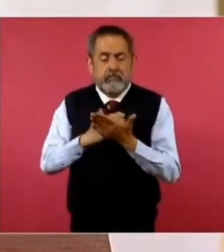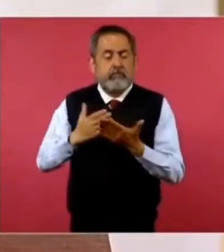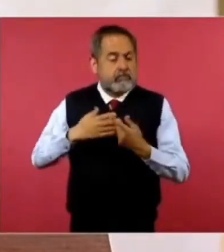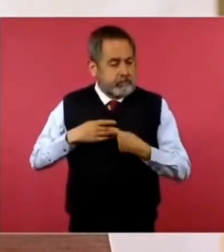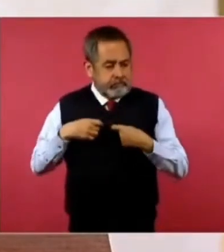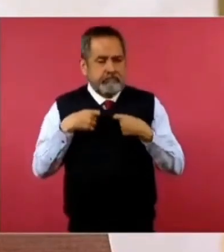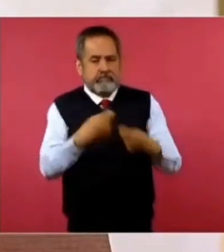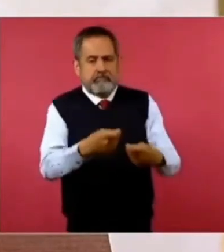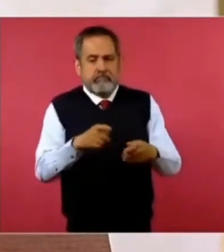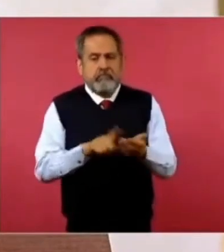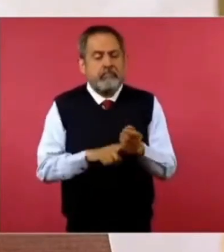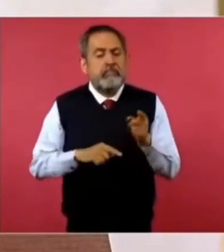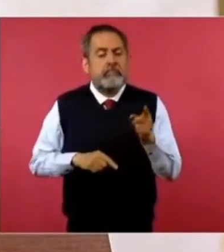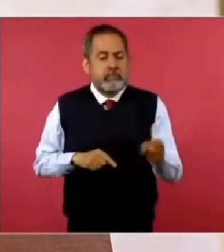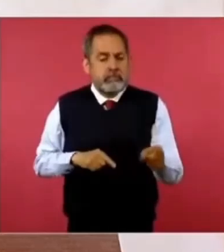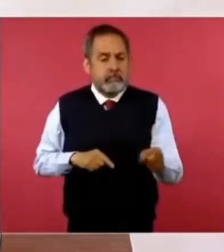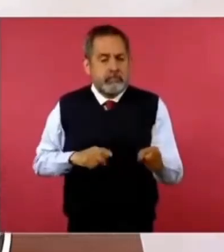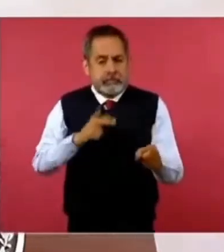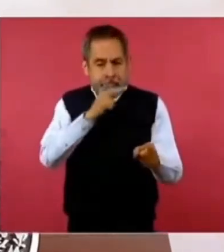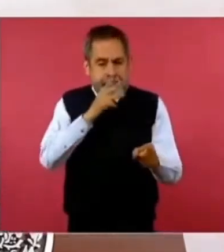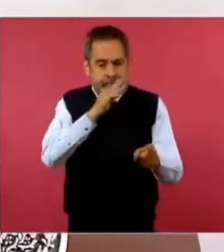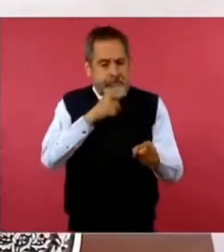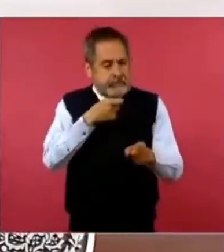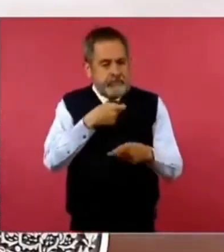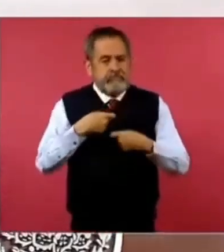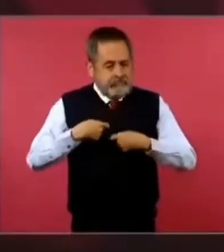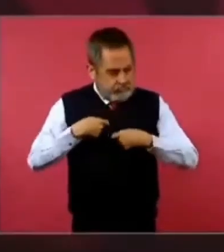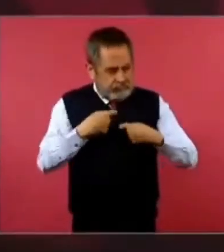entregar a los padres,